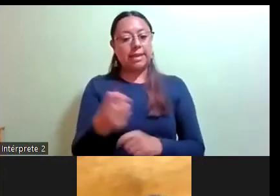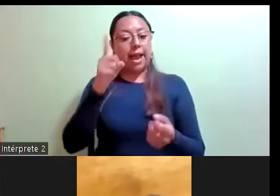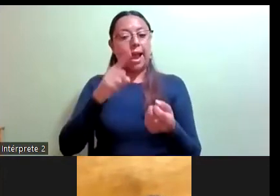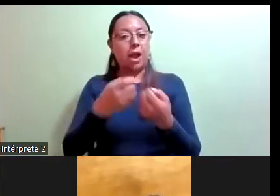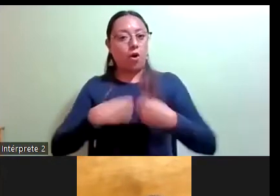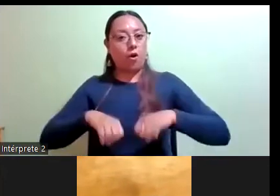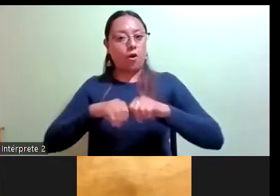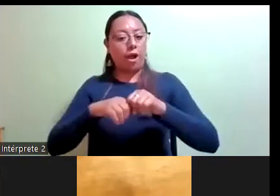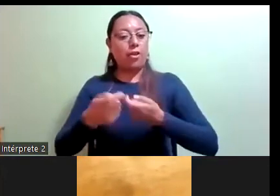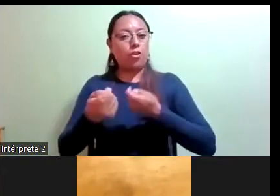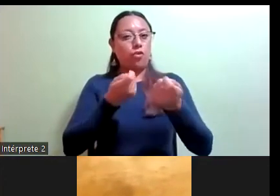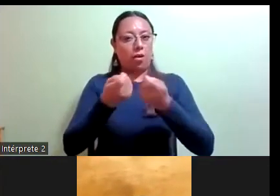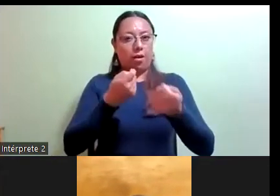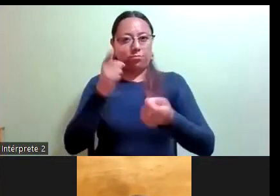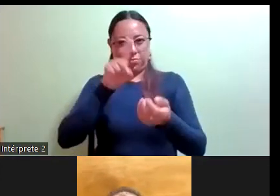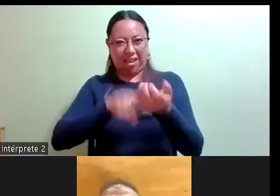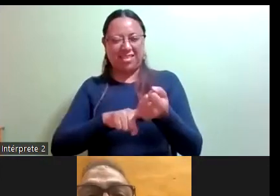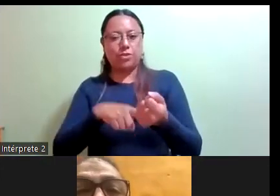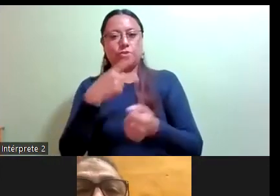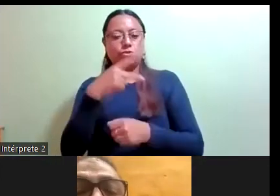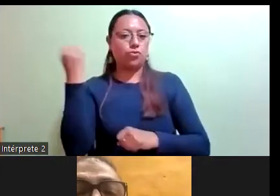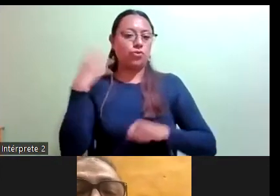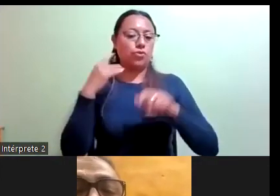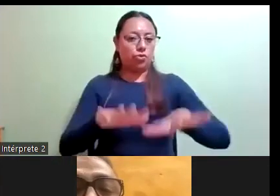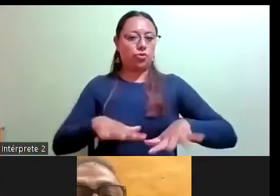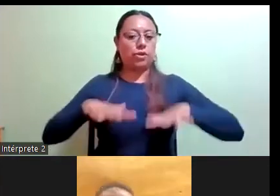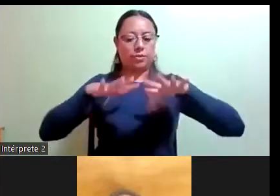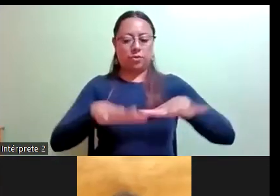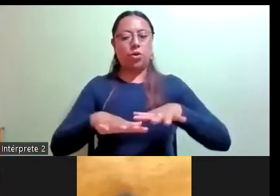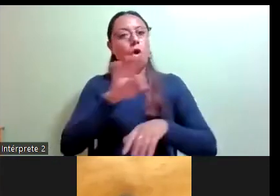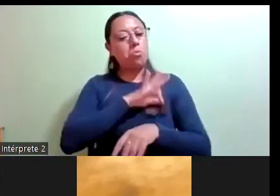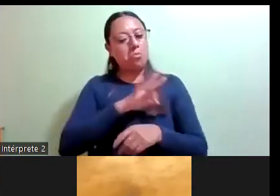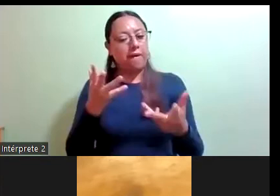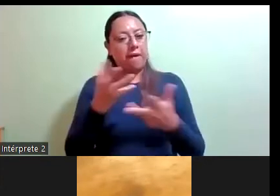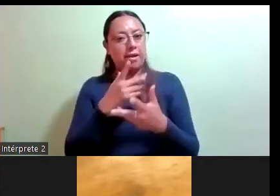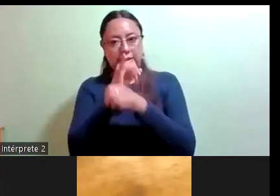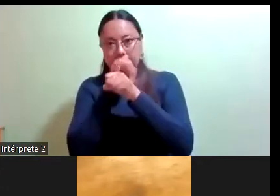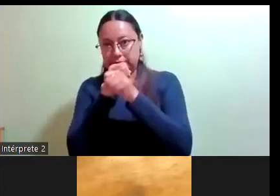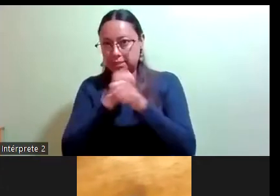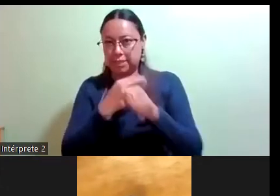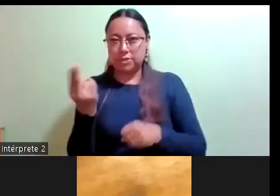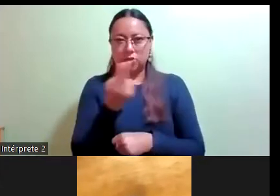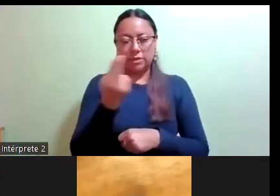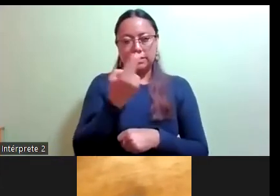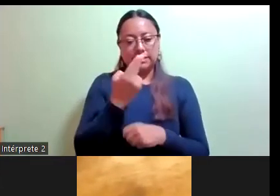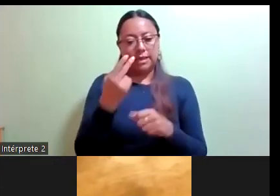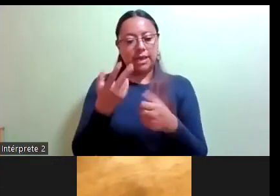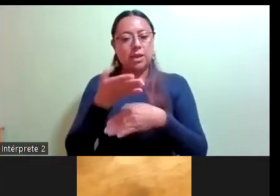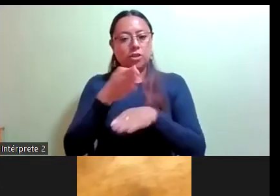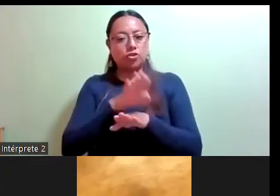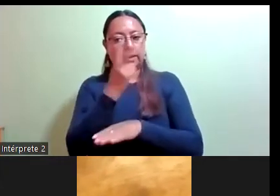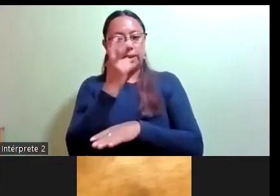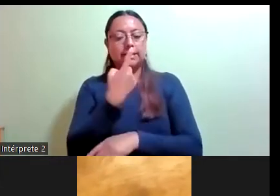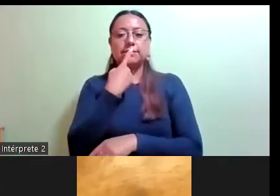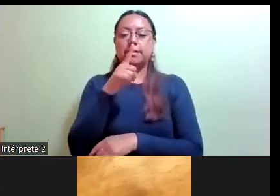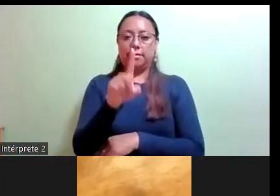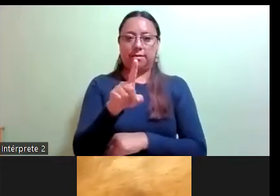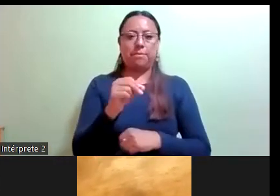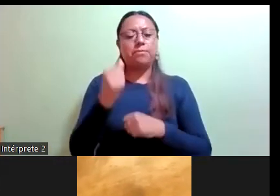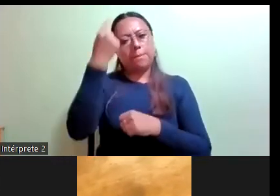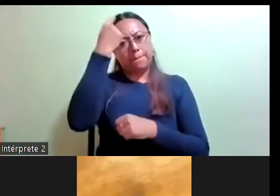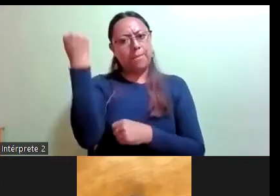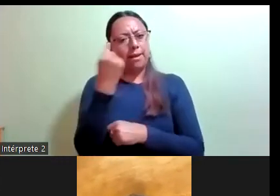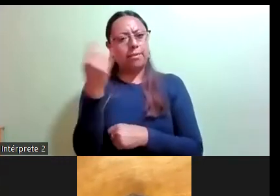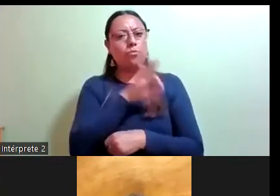Congreso para que realice en uso de sus facultades la investigación correspondiente referente a esta declaratoria, justamente para